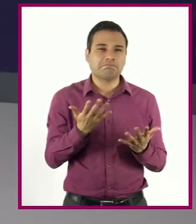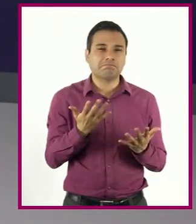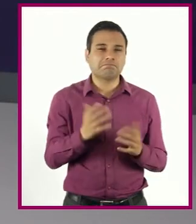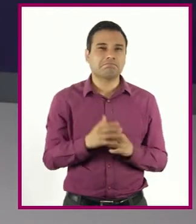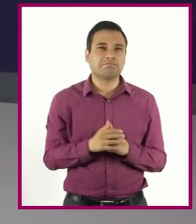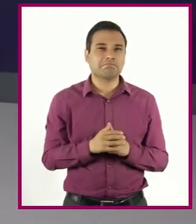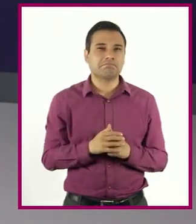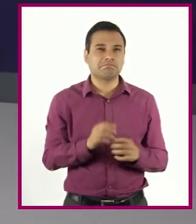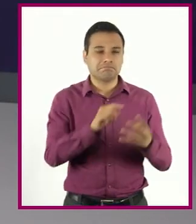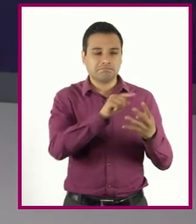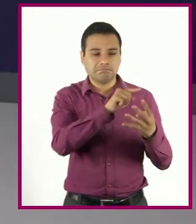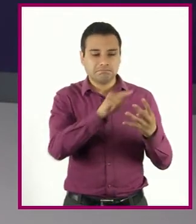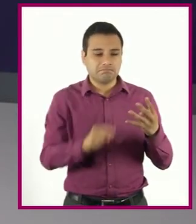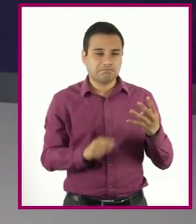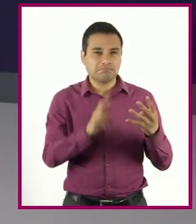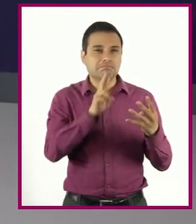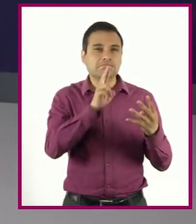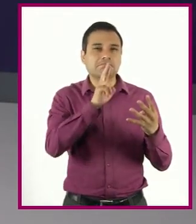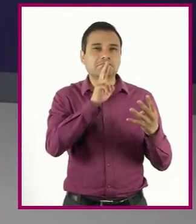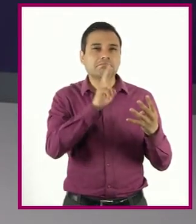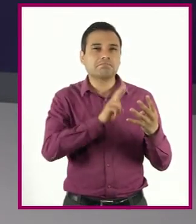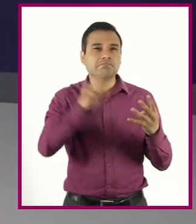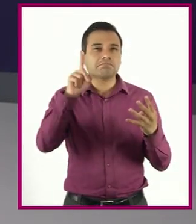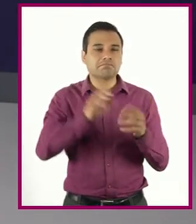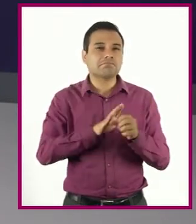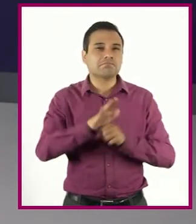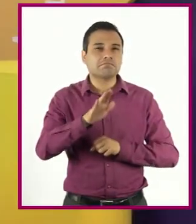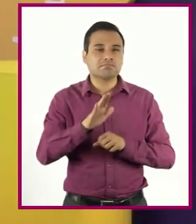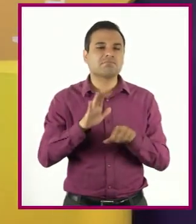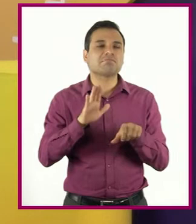cuál es la tienda que escogieron y por qué.